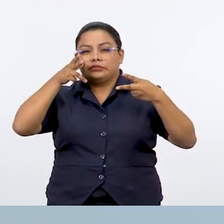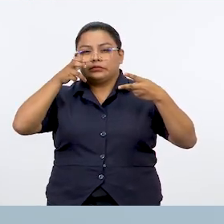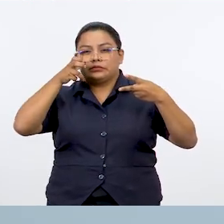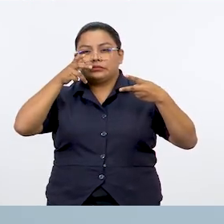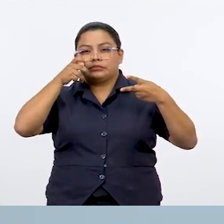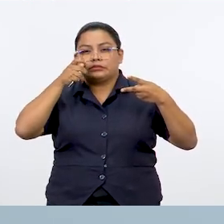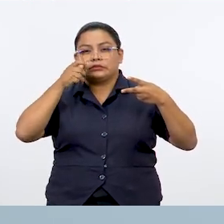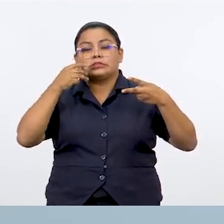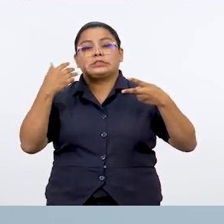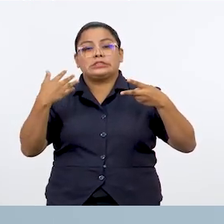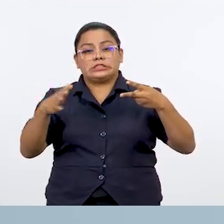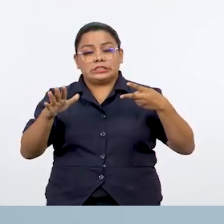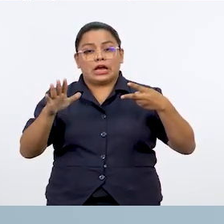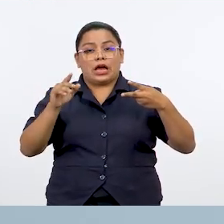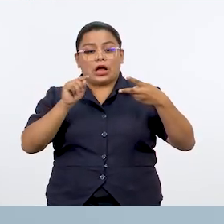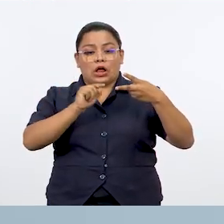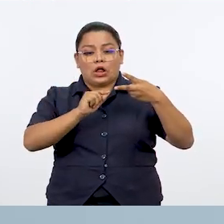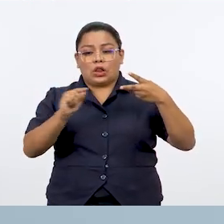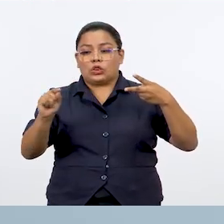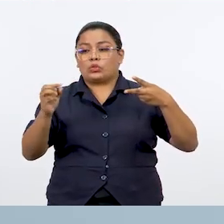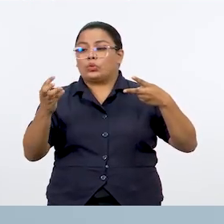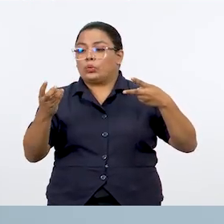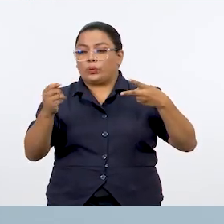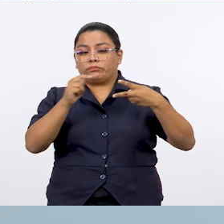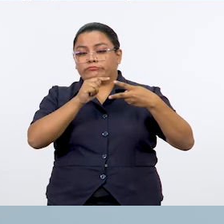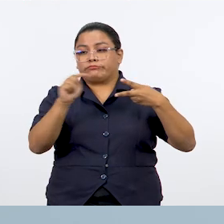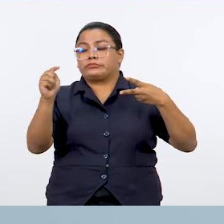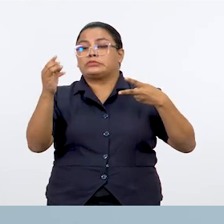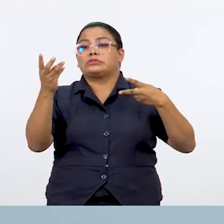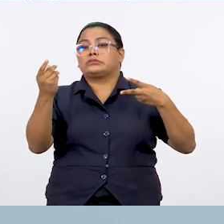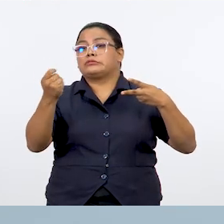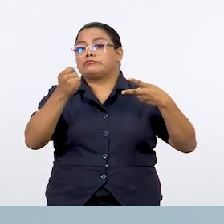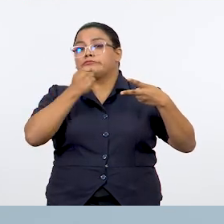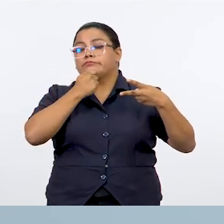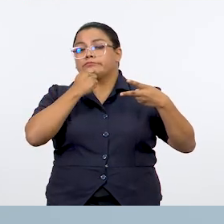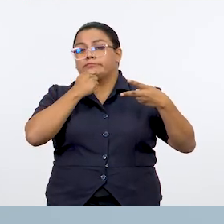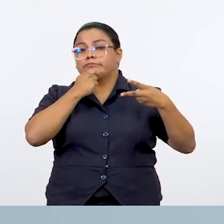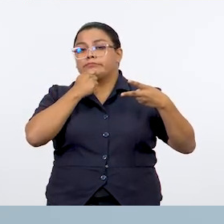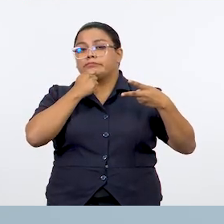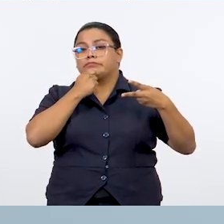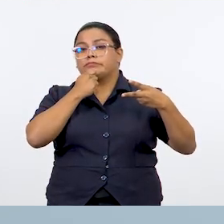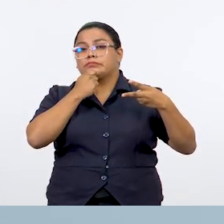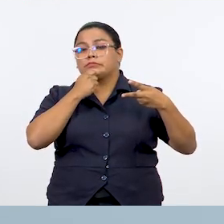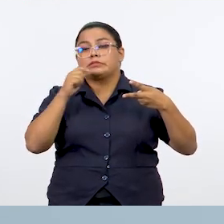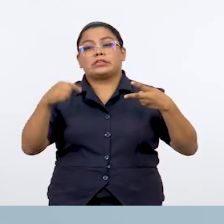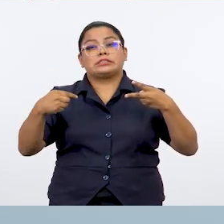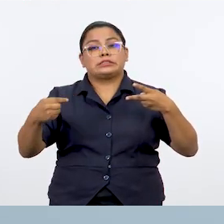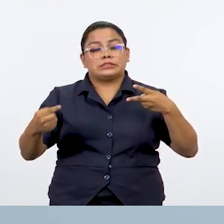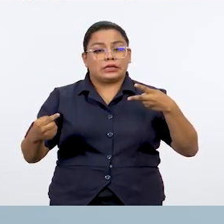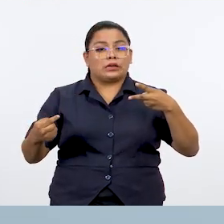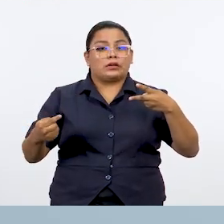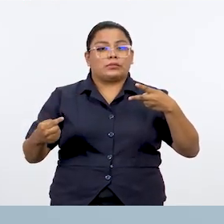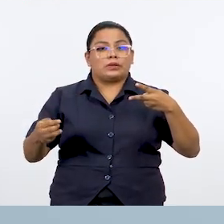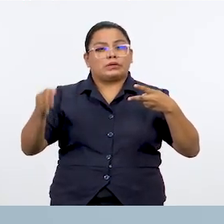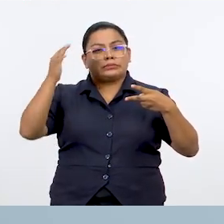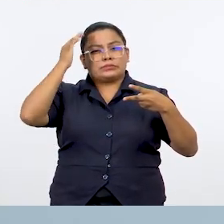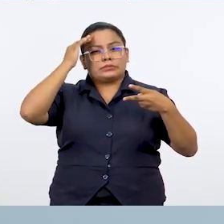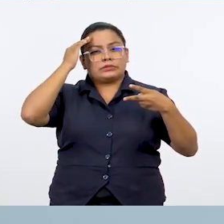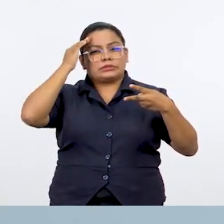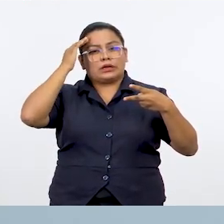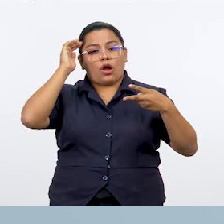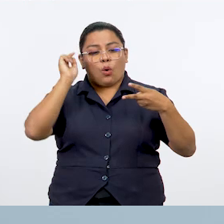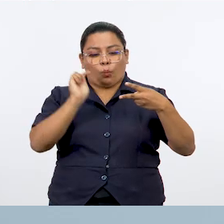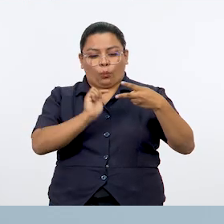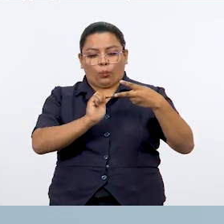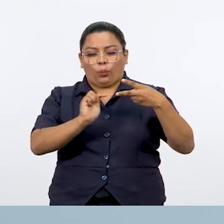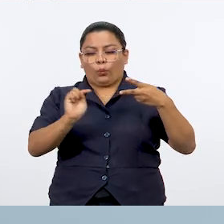observamos, una vez que hemos colocado los datos o la información del problema en la gráfica, siempre vamos a encontrar una de las